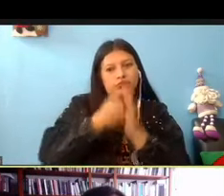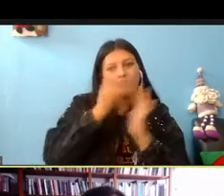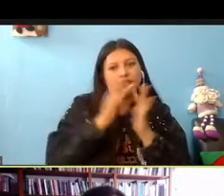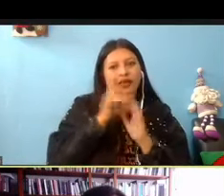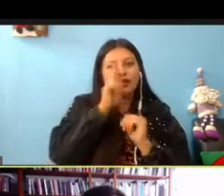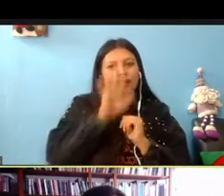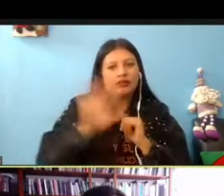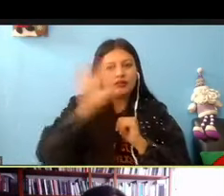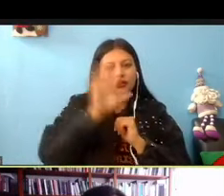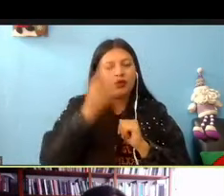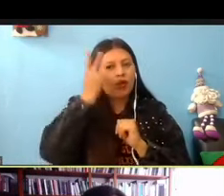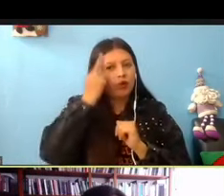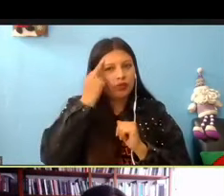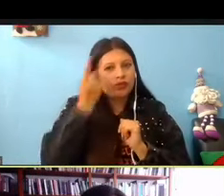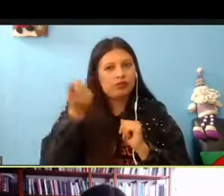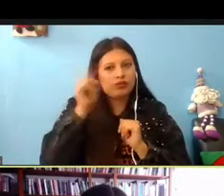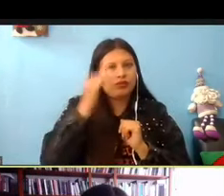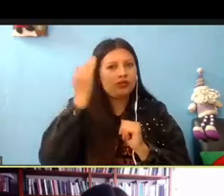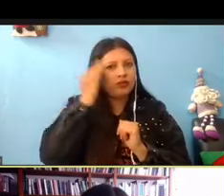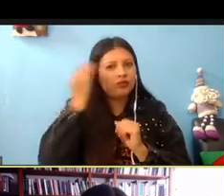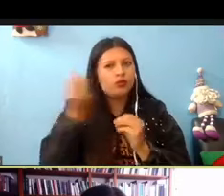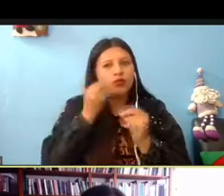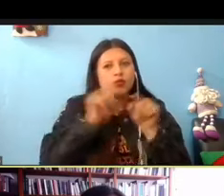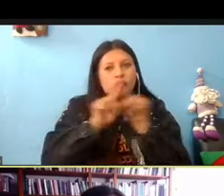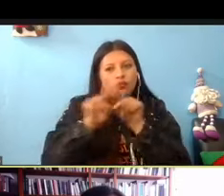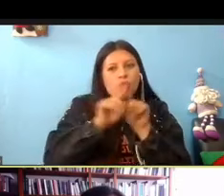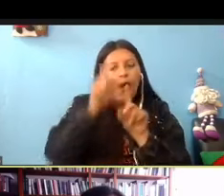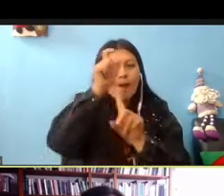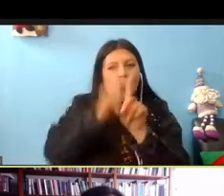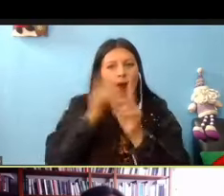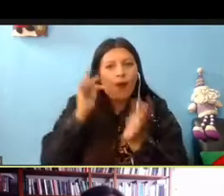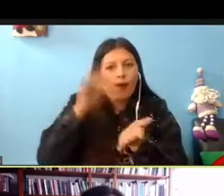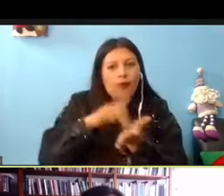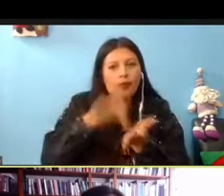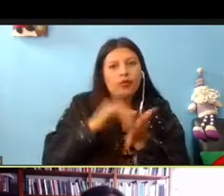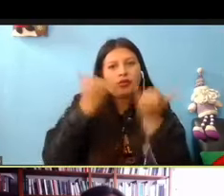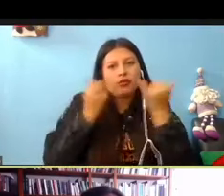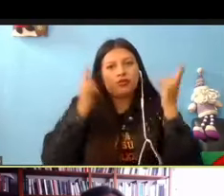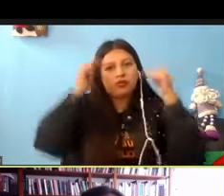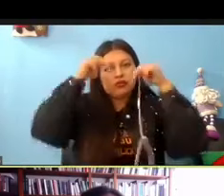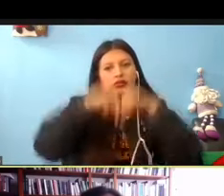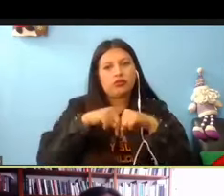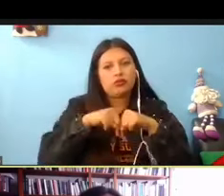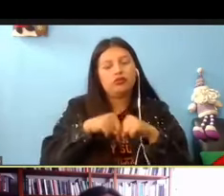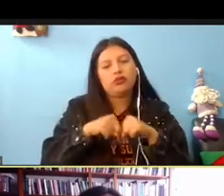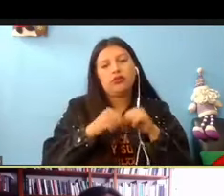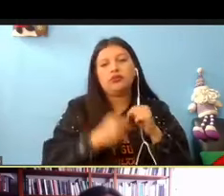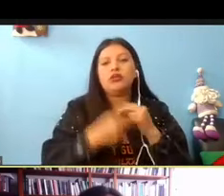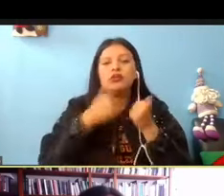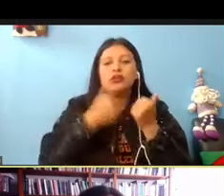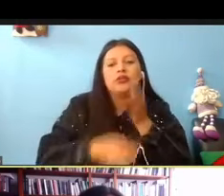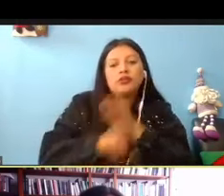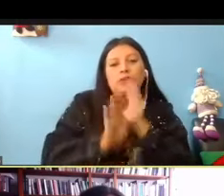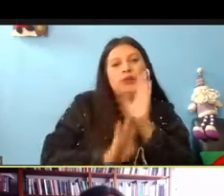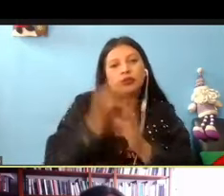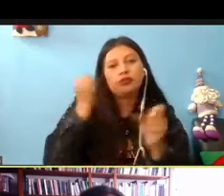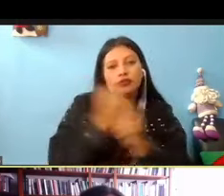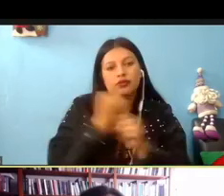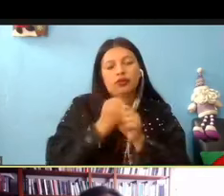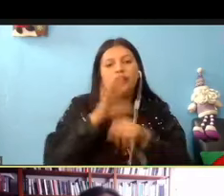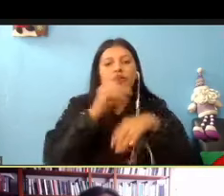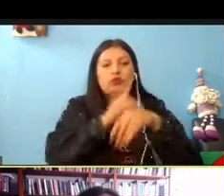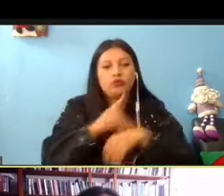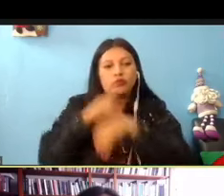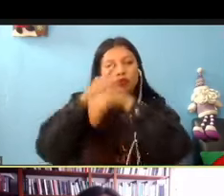nacional, pero obviamente sabemos que muchas de las personas que participaron en este encuentro están desarrollando su trabajo también doctoral